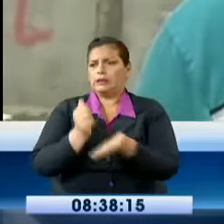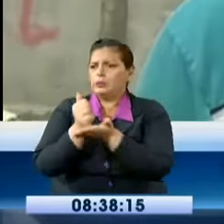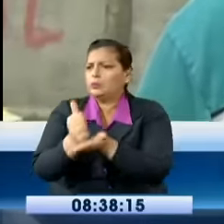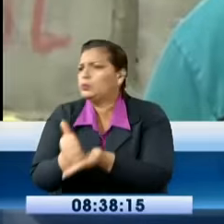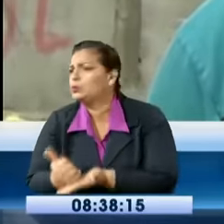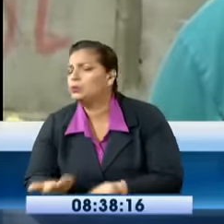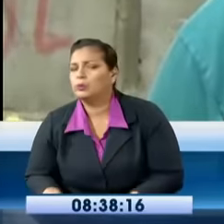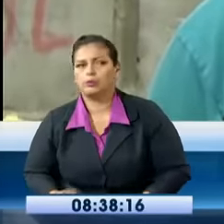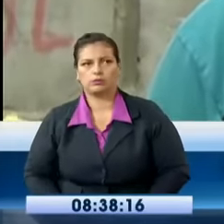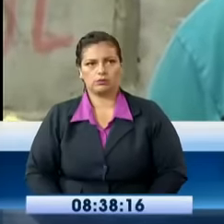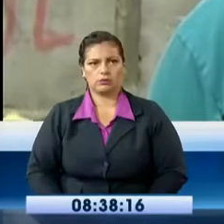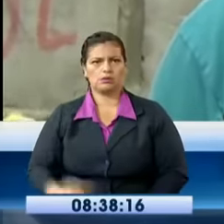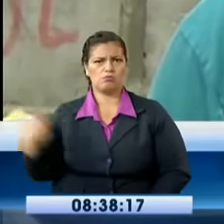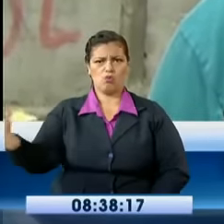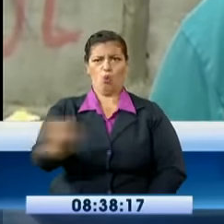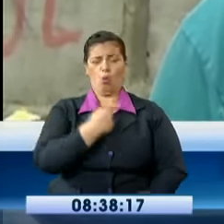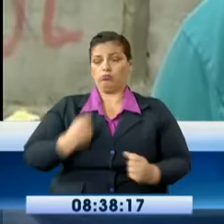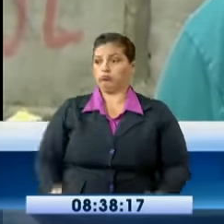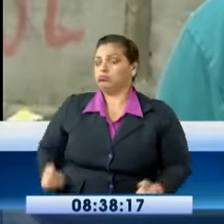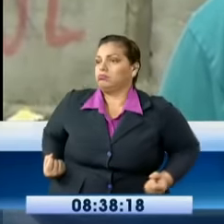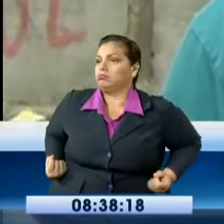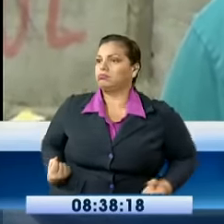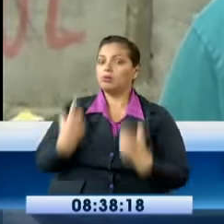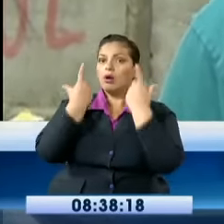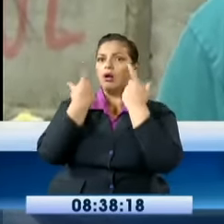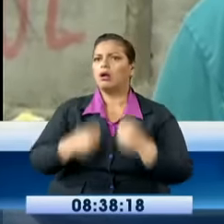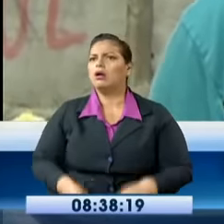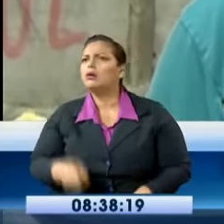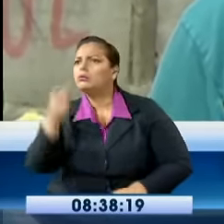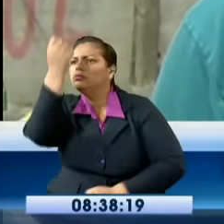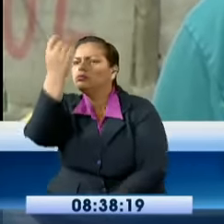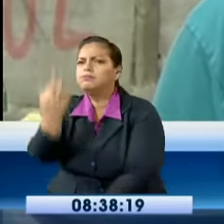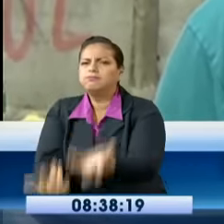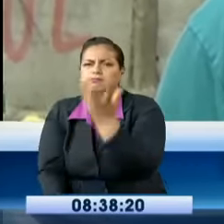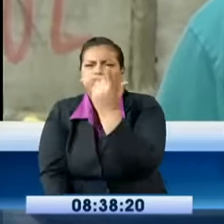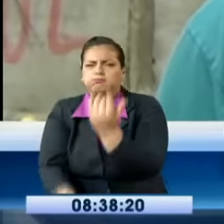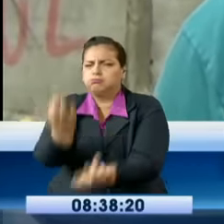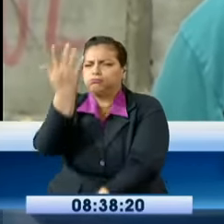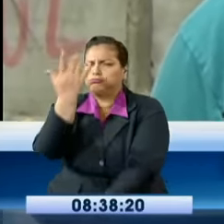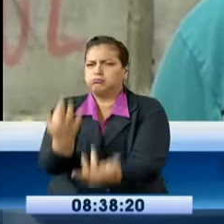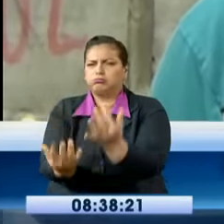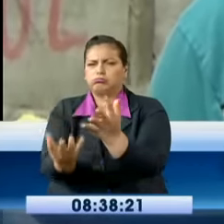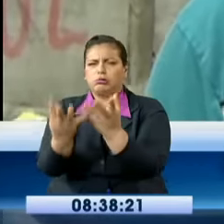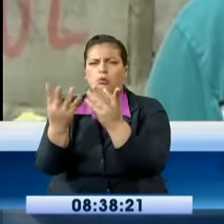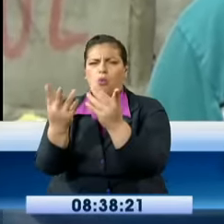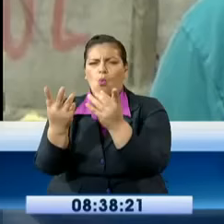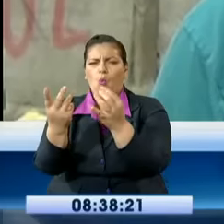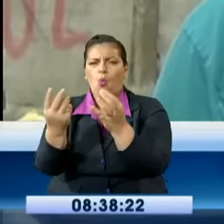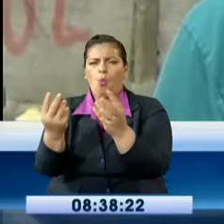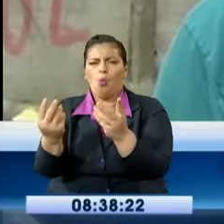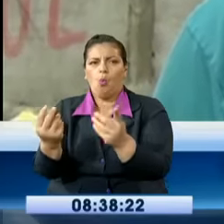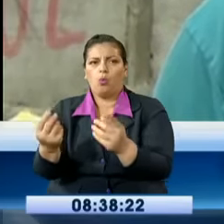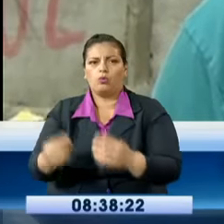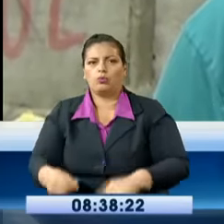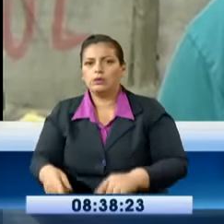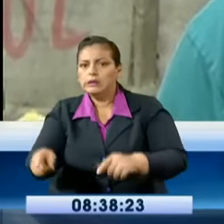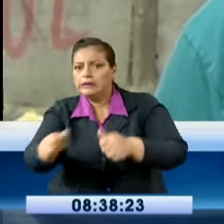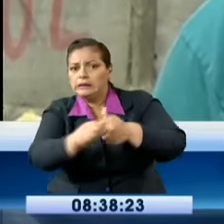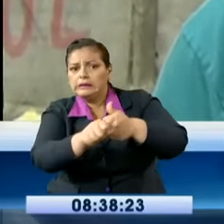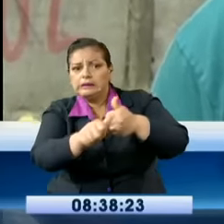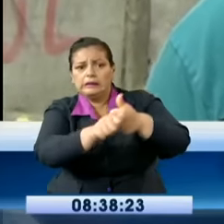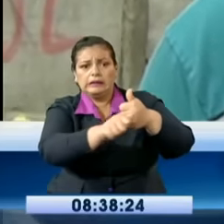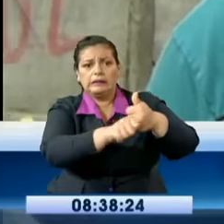cogió a todos por sorpresa, ya cuando nos dimos cuenta las llamas ya habían consumido gran parte de la casa y estaba contaminándose las casas